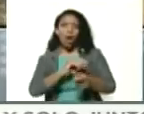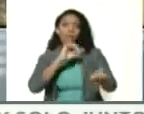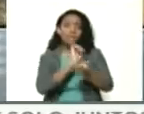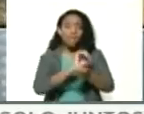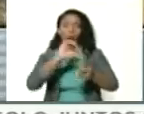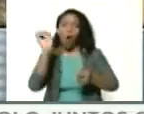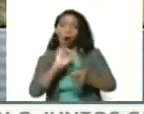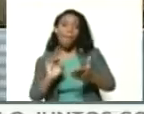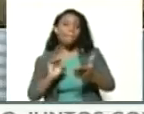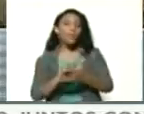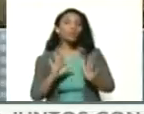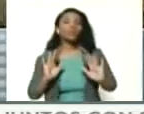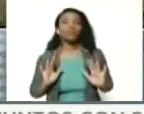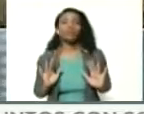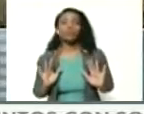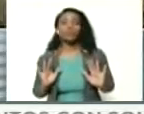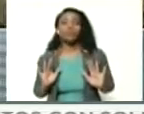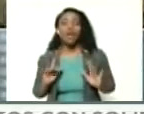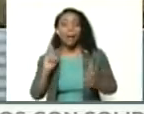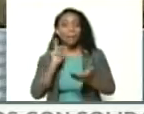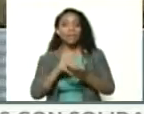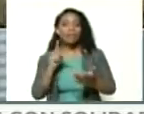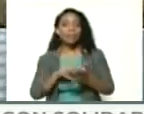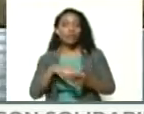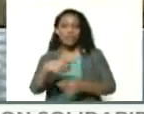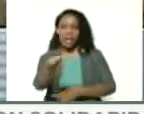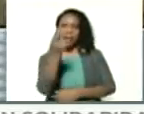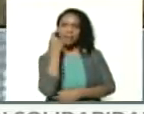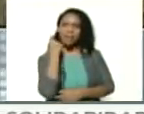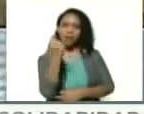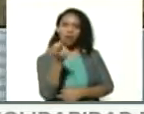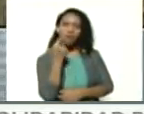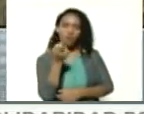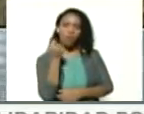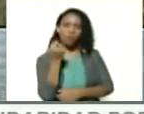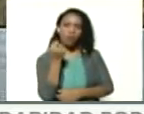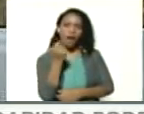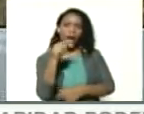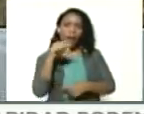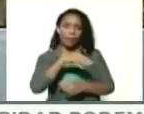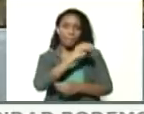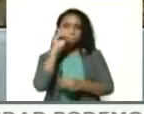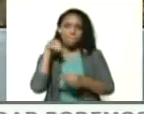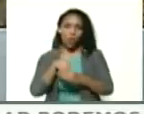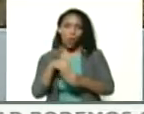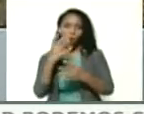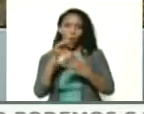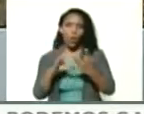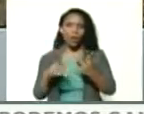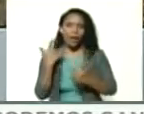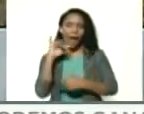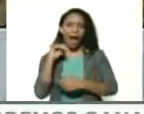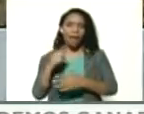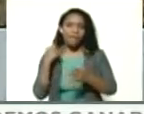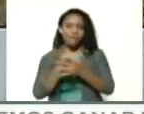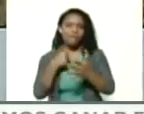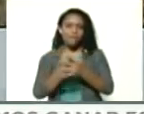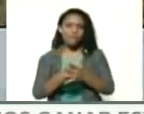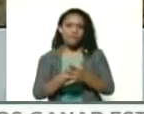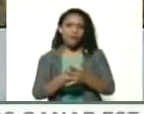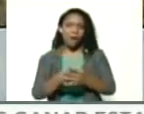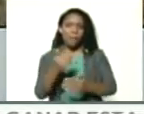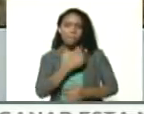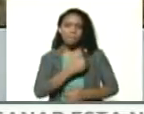aceptamos como orden suya la presencia en ningún irregular, en las características que tenga, y seguiremos combatiendo, mi comandante en